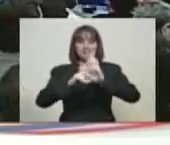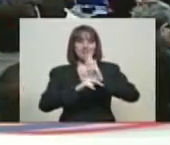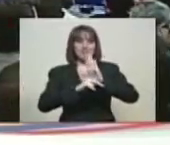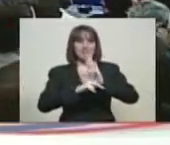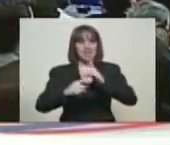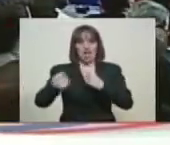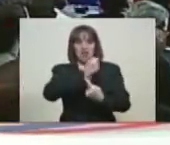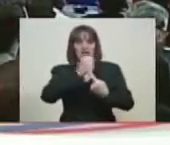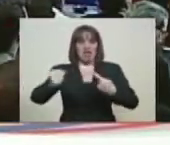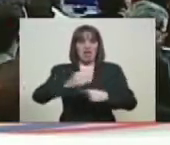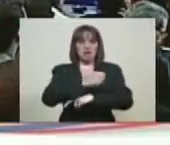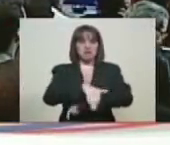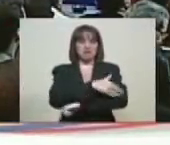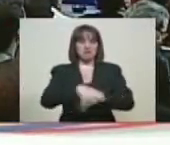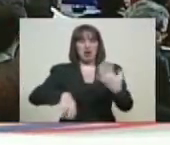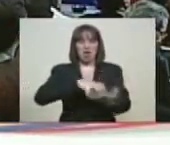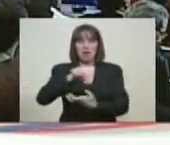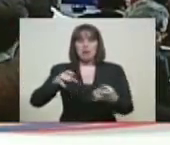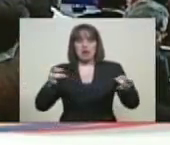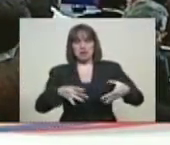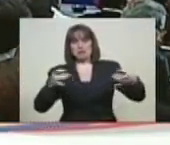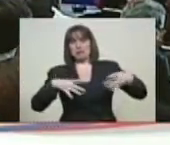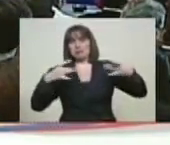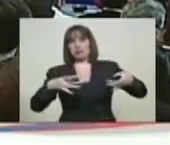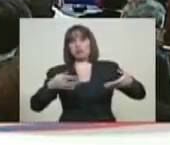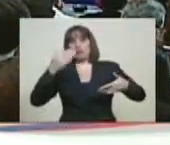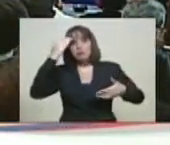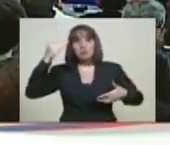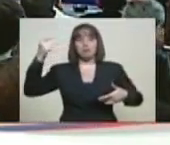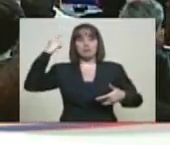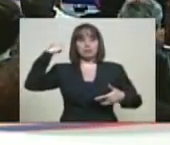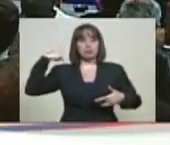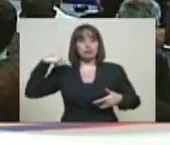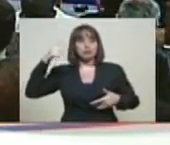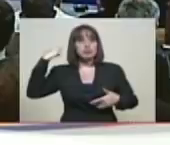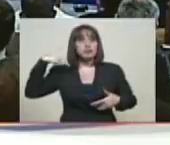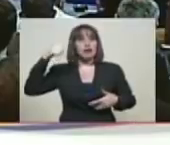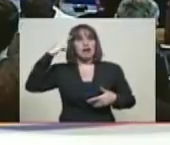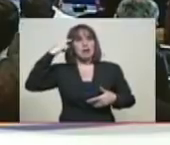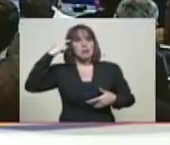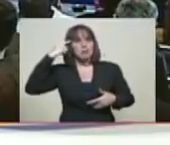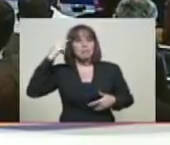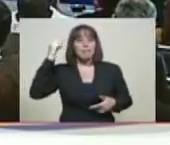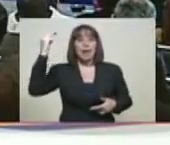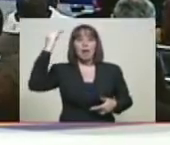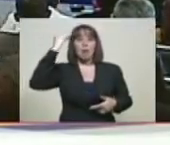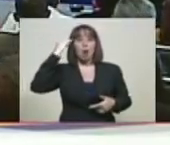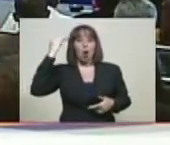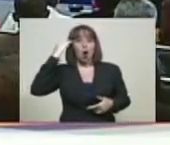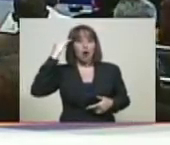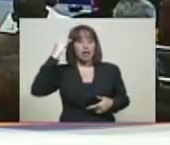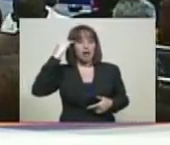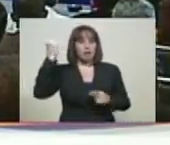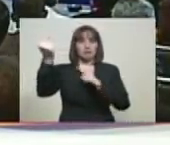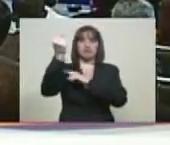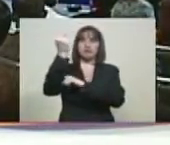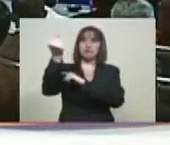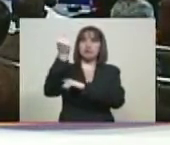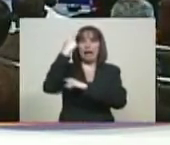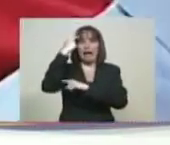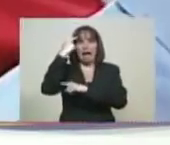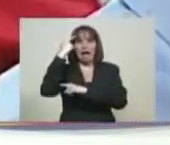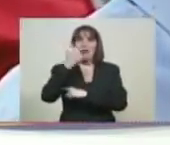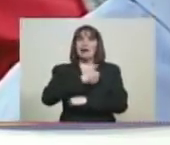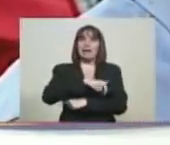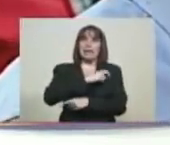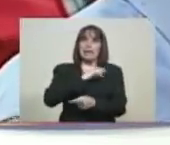violento otra vez hagamos memoria si queremos la paz enero febrero ya